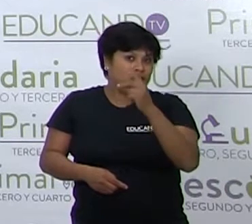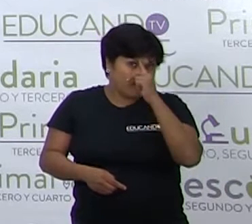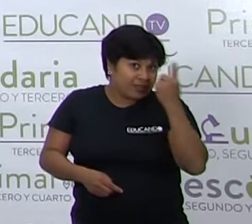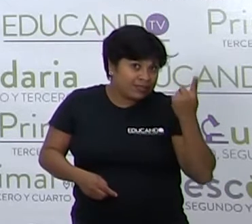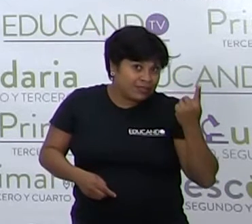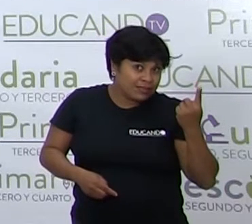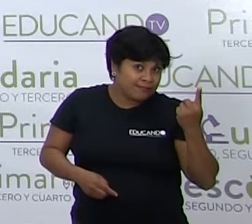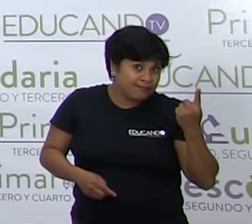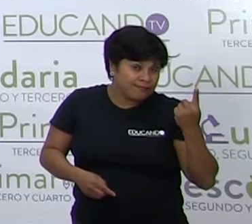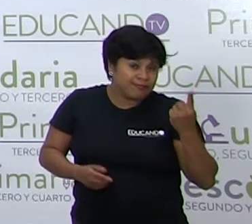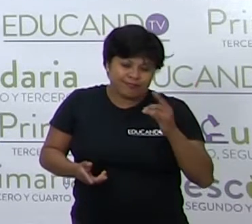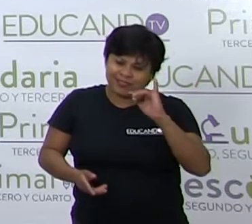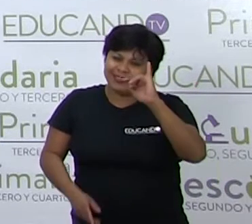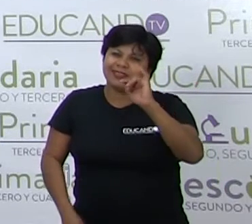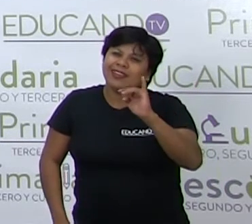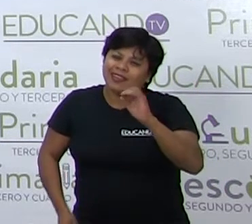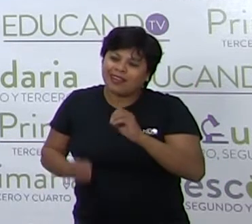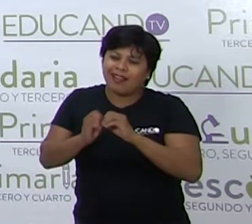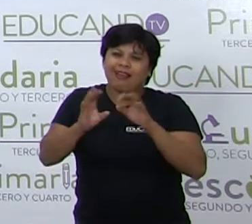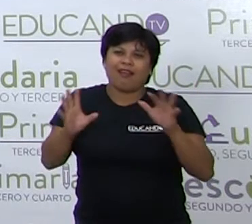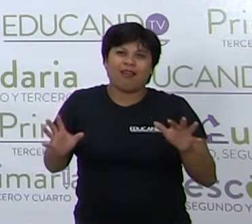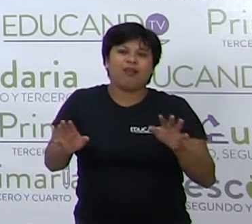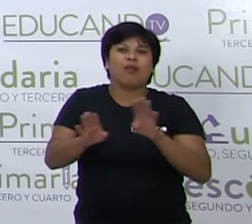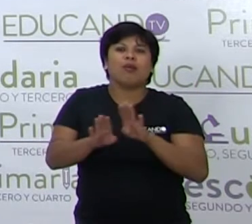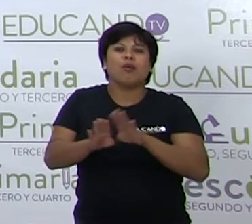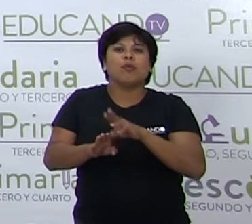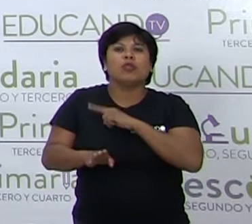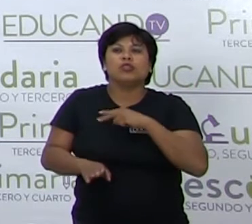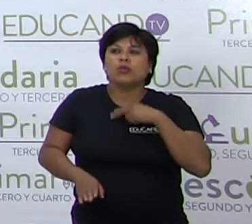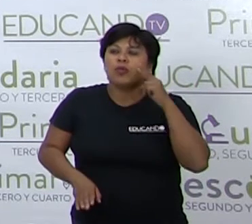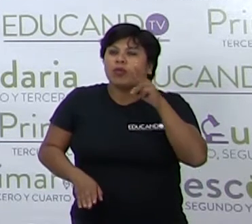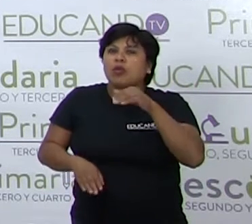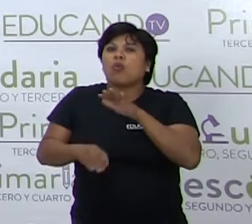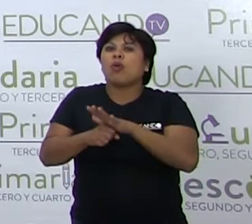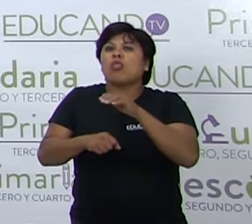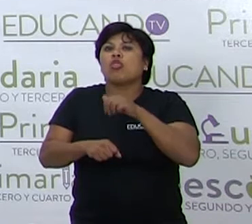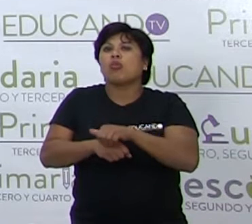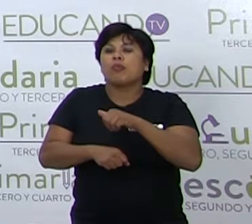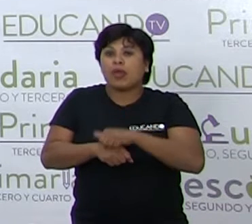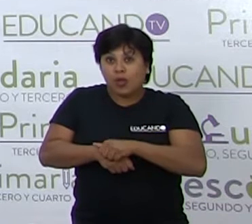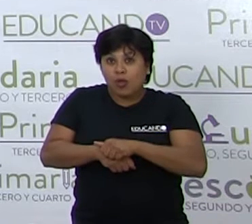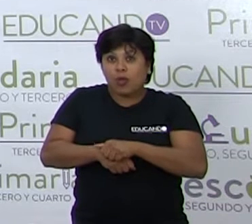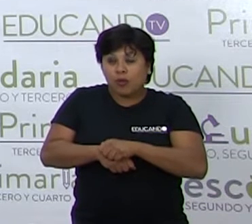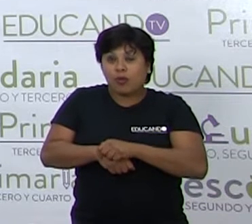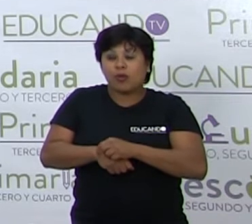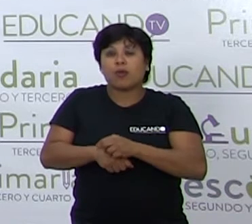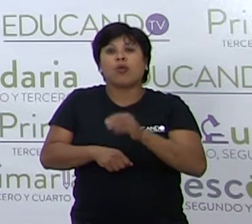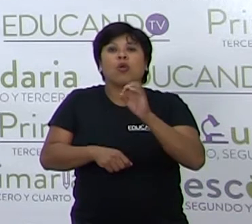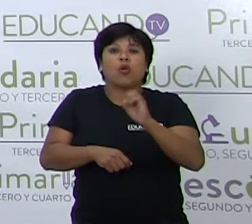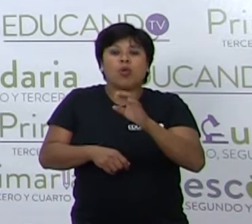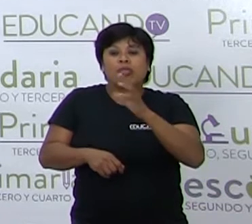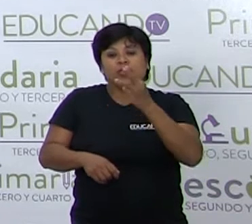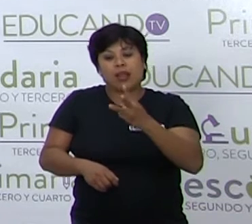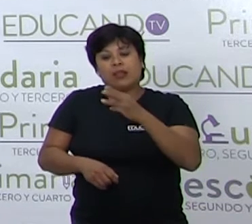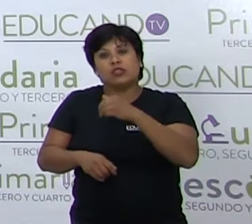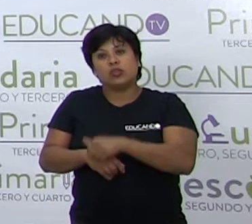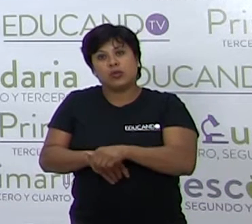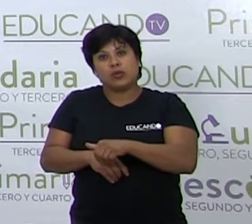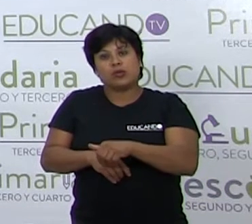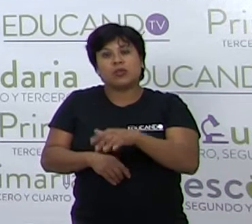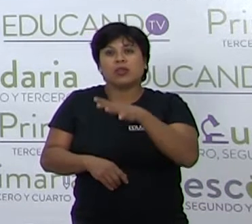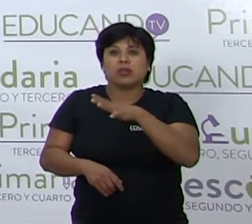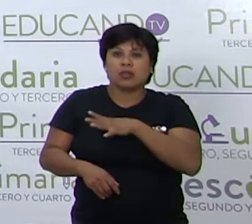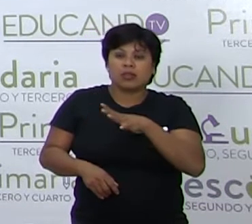fácil? Claro que sí. ¿Cómo le haríamos para encontrar un número, o mejor dicho, tres números que